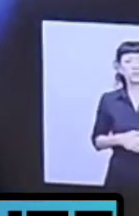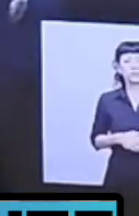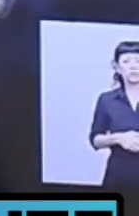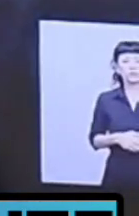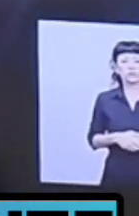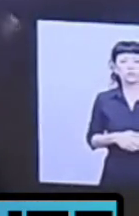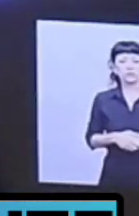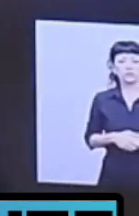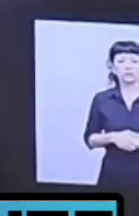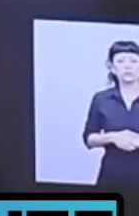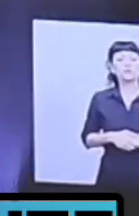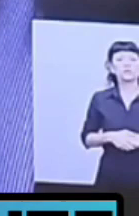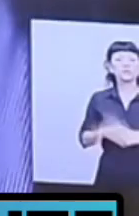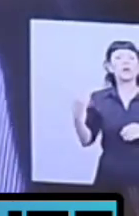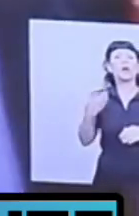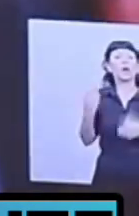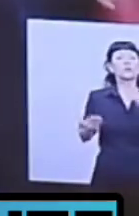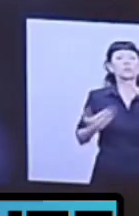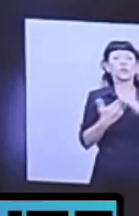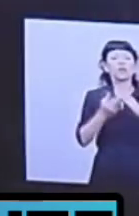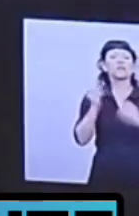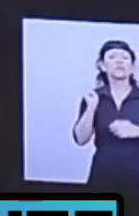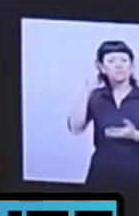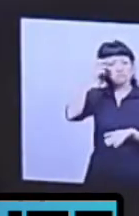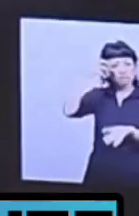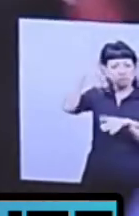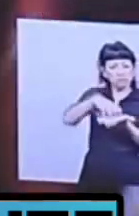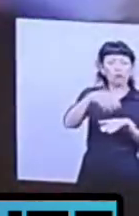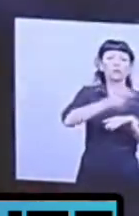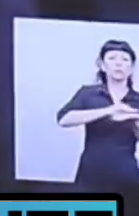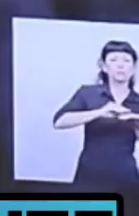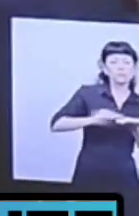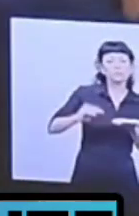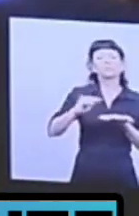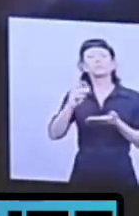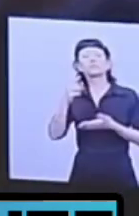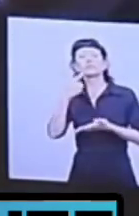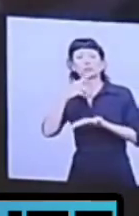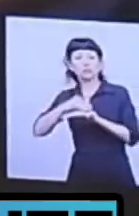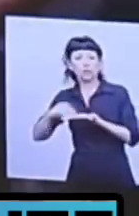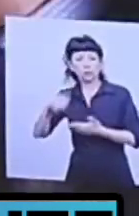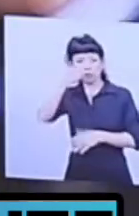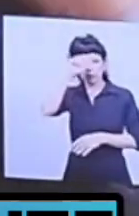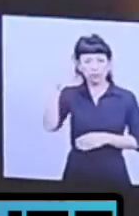autoridades de la honorable cámara de senadores y diputados de la